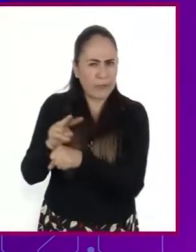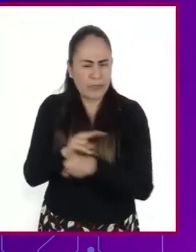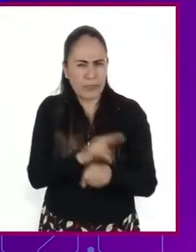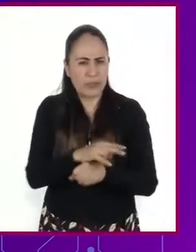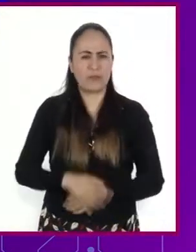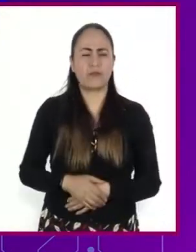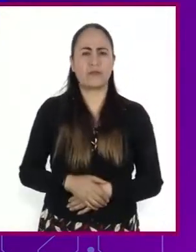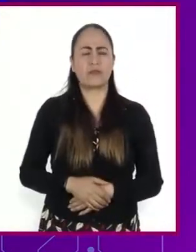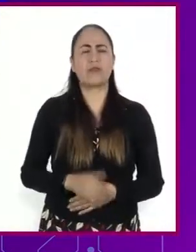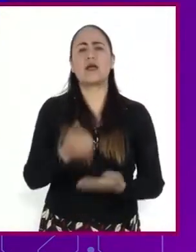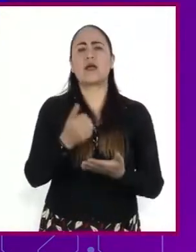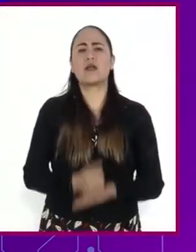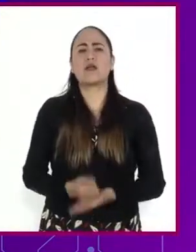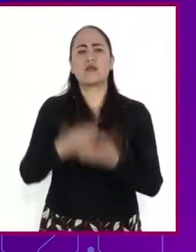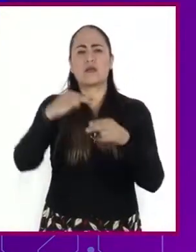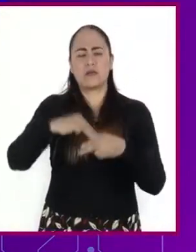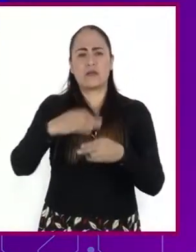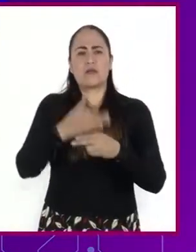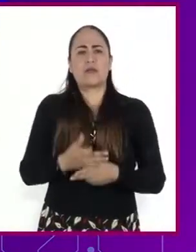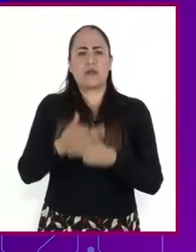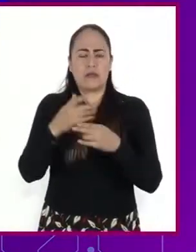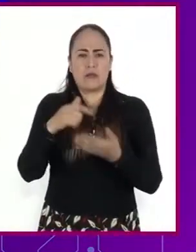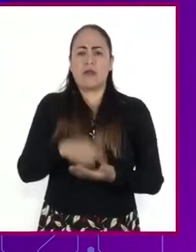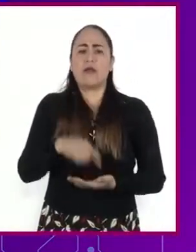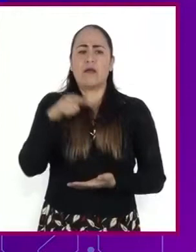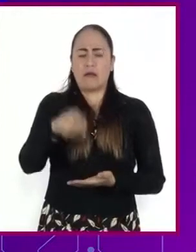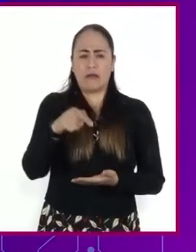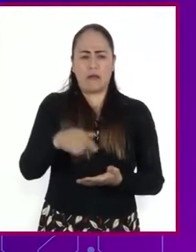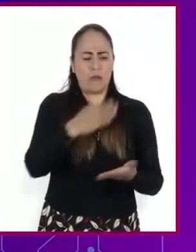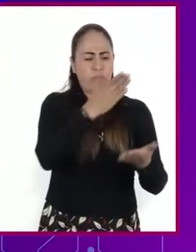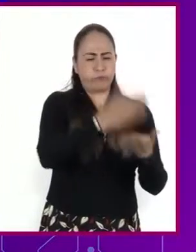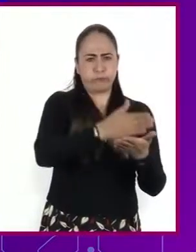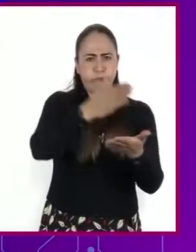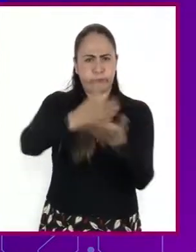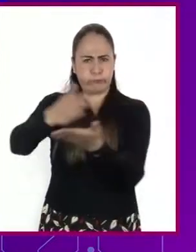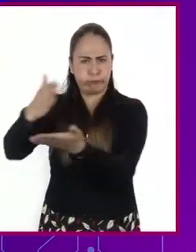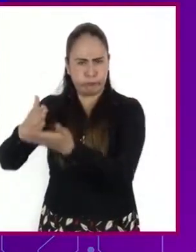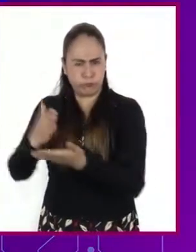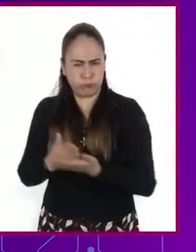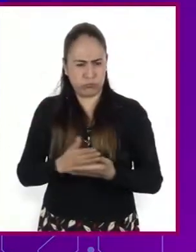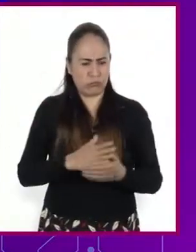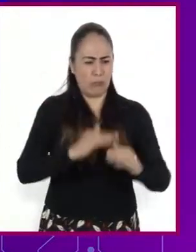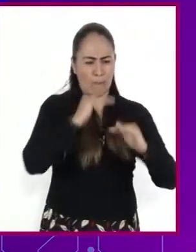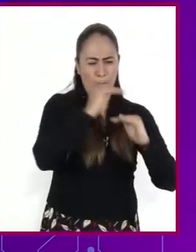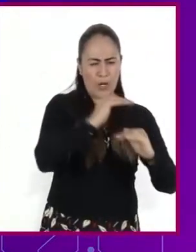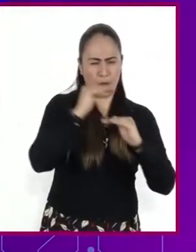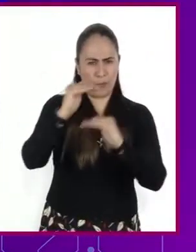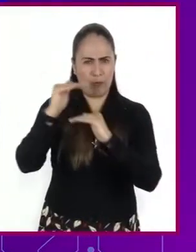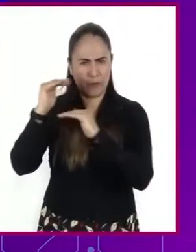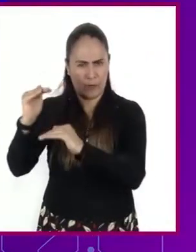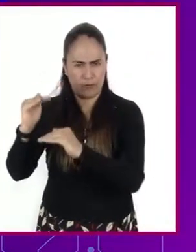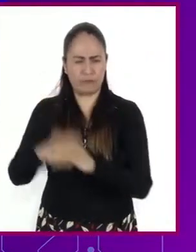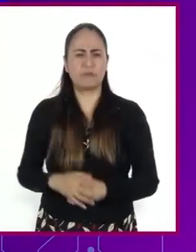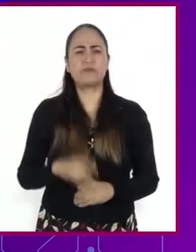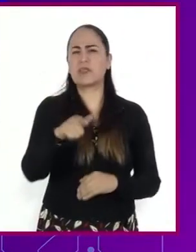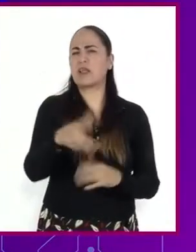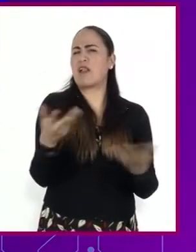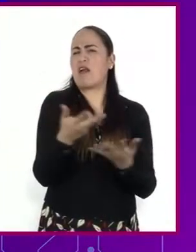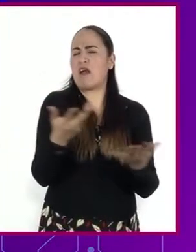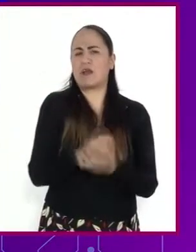a las cajas reales. Su puesto estaba sujeto a la decisión del virrey. Otra figura de autoridad era